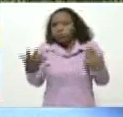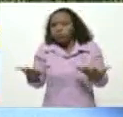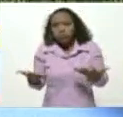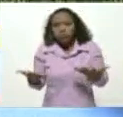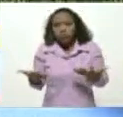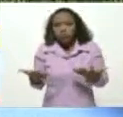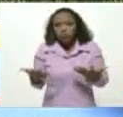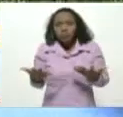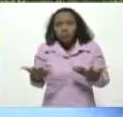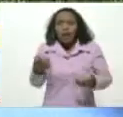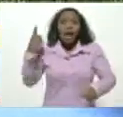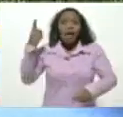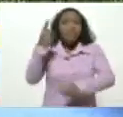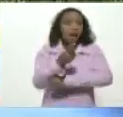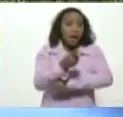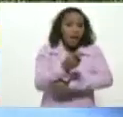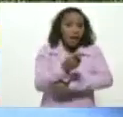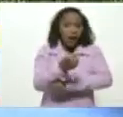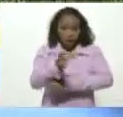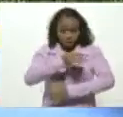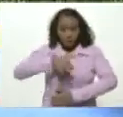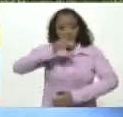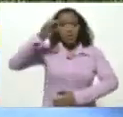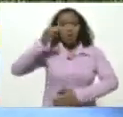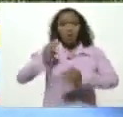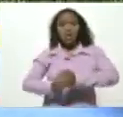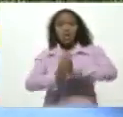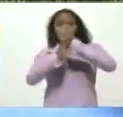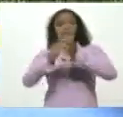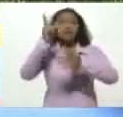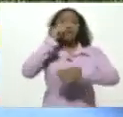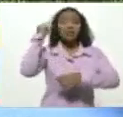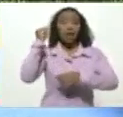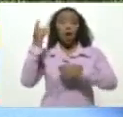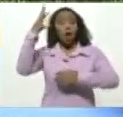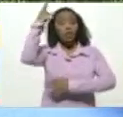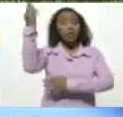que debe ser el espíritu de los líderes y lideresas, de los